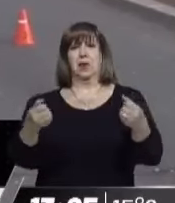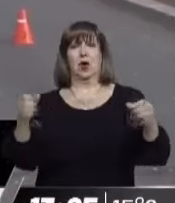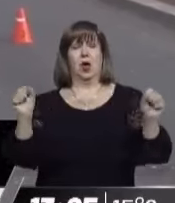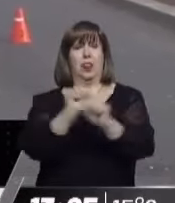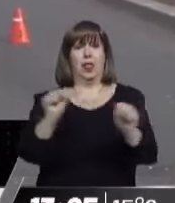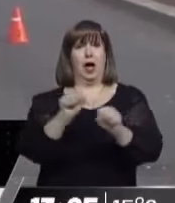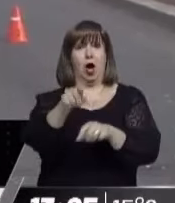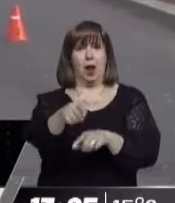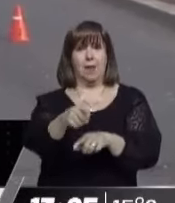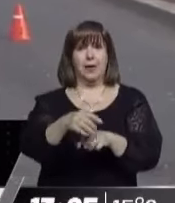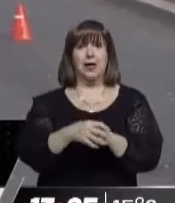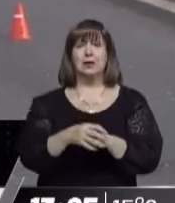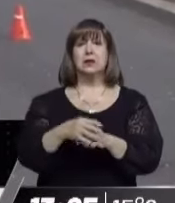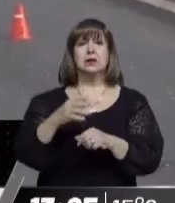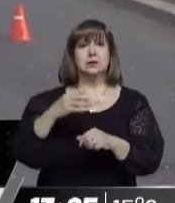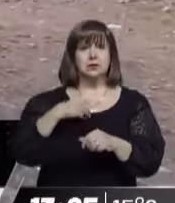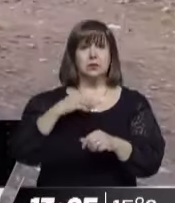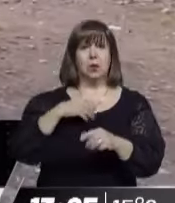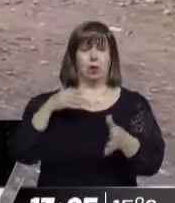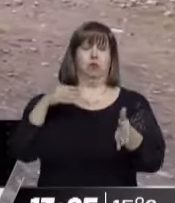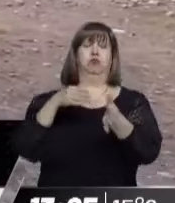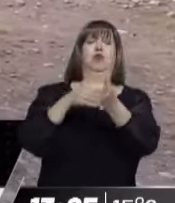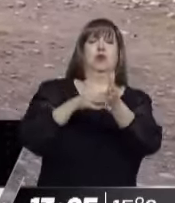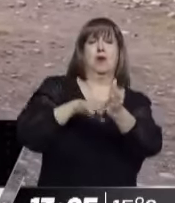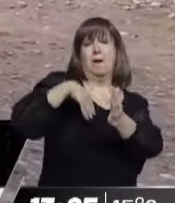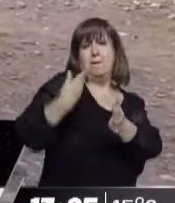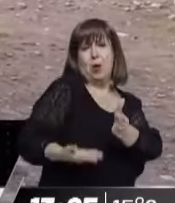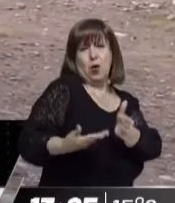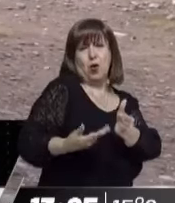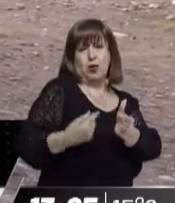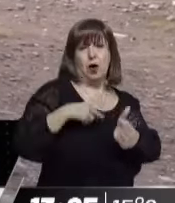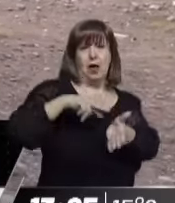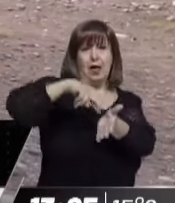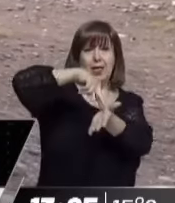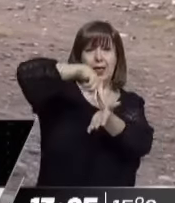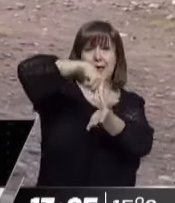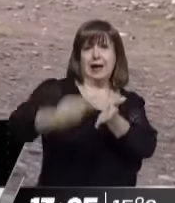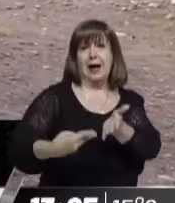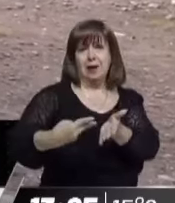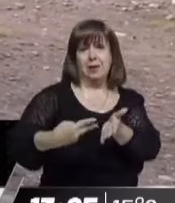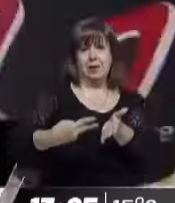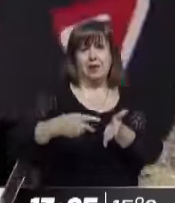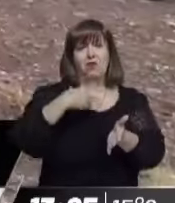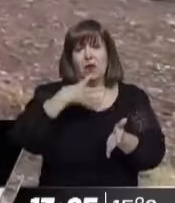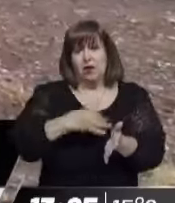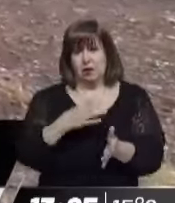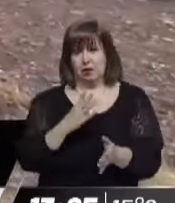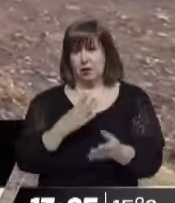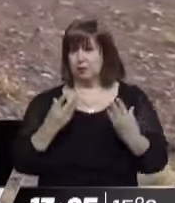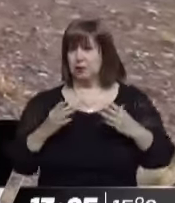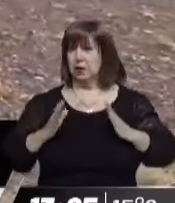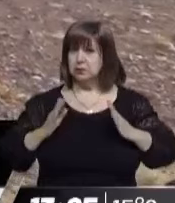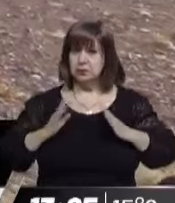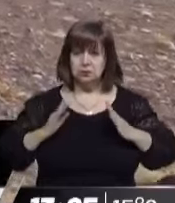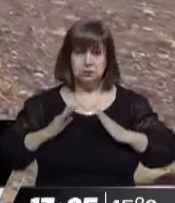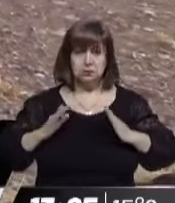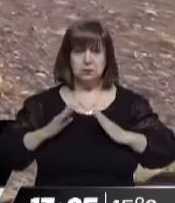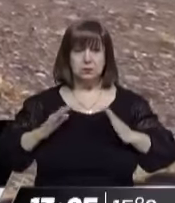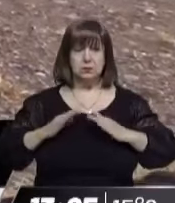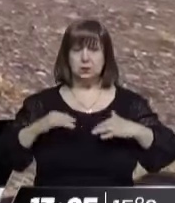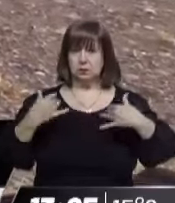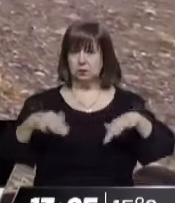agarrar. ¿El impacto los tiró? Obvio, claro. Re fuerte. No me quiero ni acordar, horrible. Gracias. Veníamos rápido,